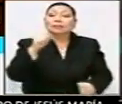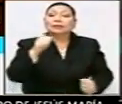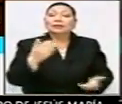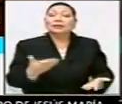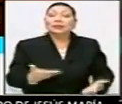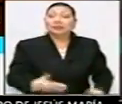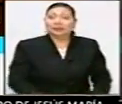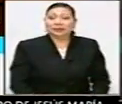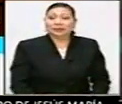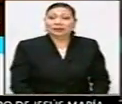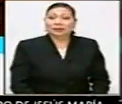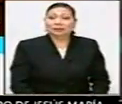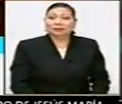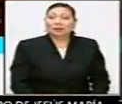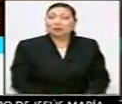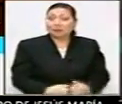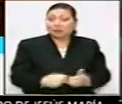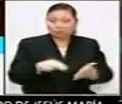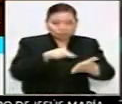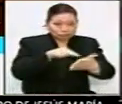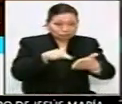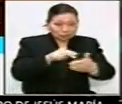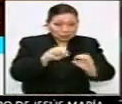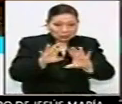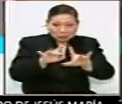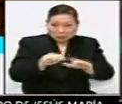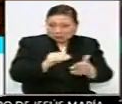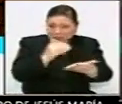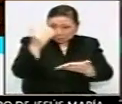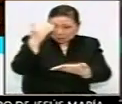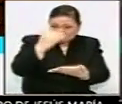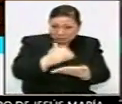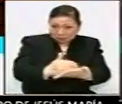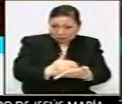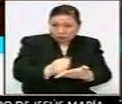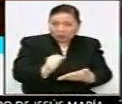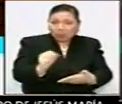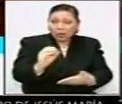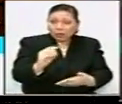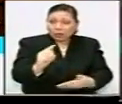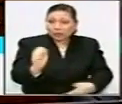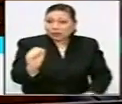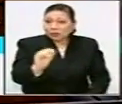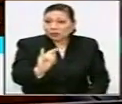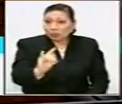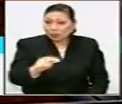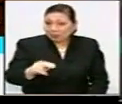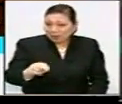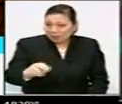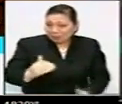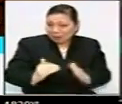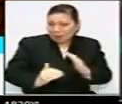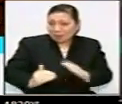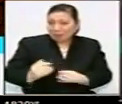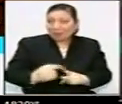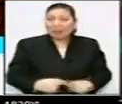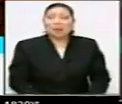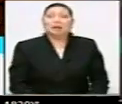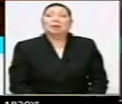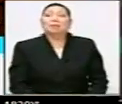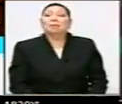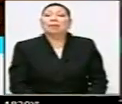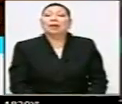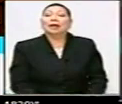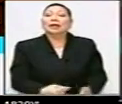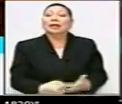la inmunidad con esta redacción de forma indirecta? La Corte Suprema, señor presidente. Pero la Corte Suprema